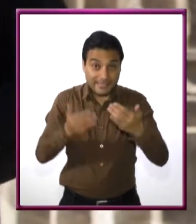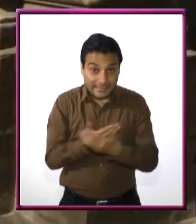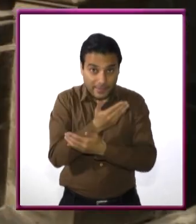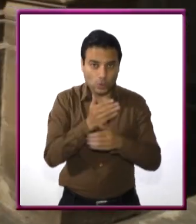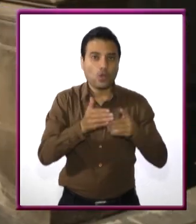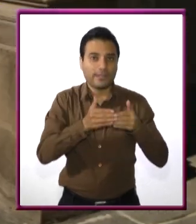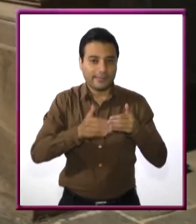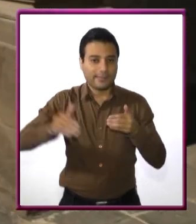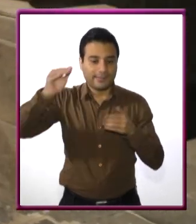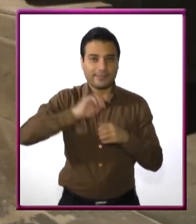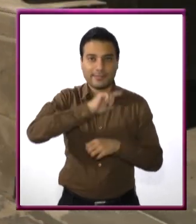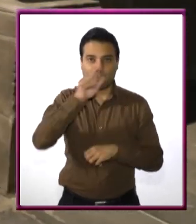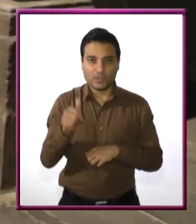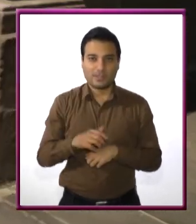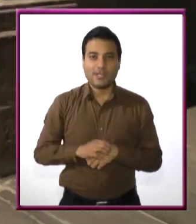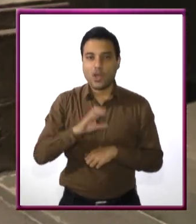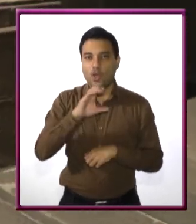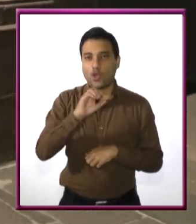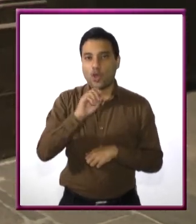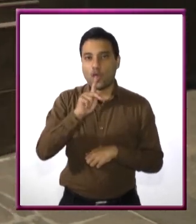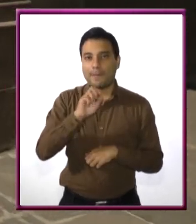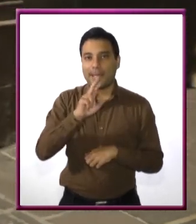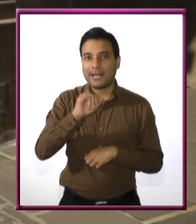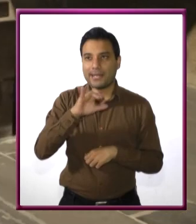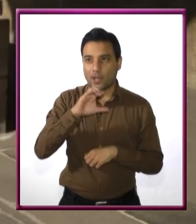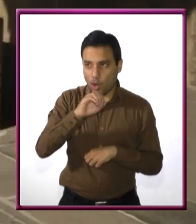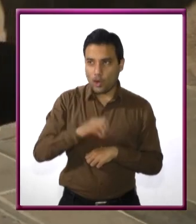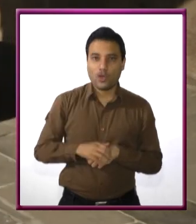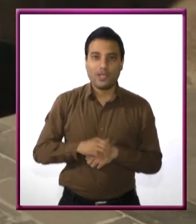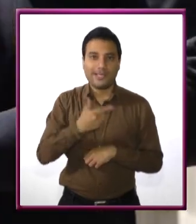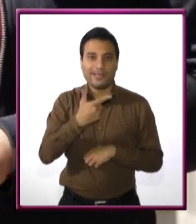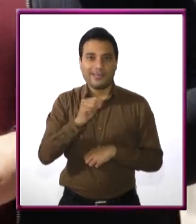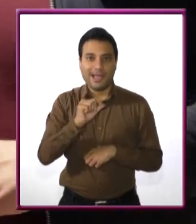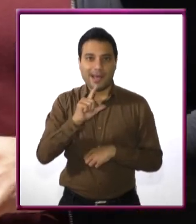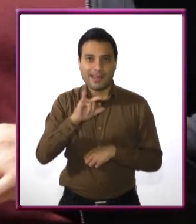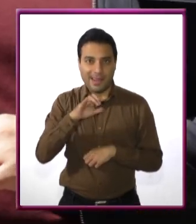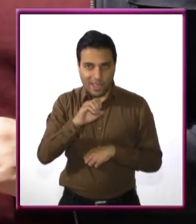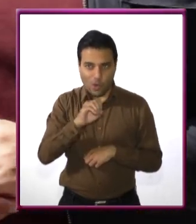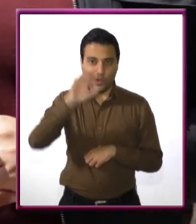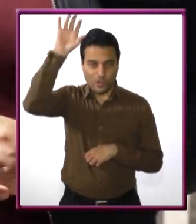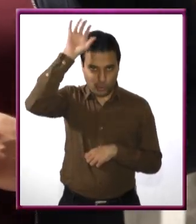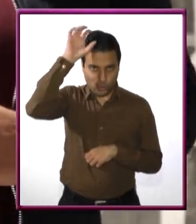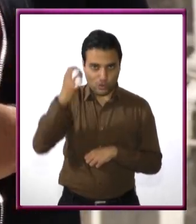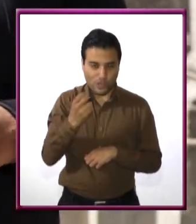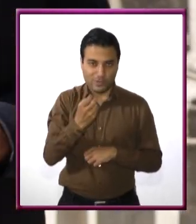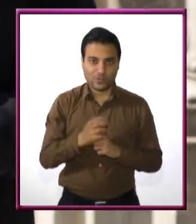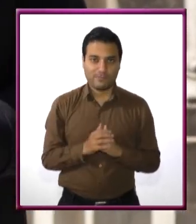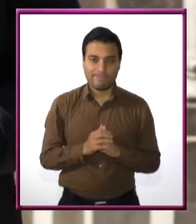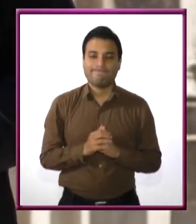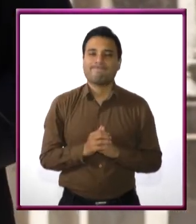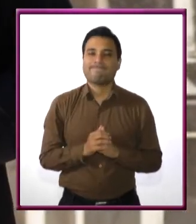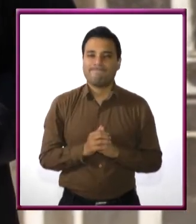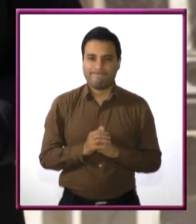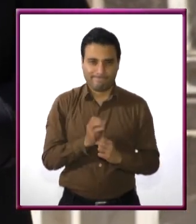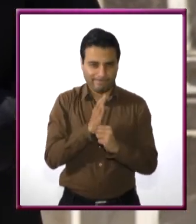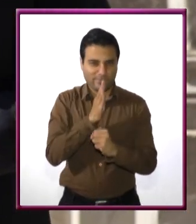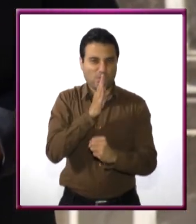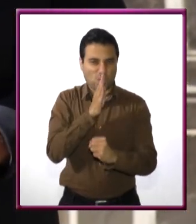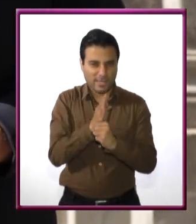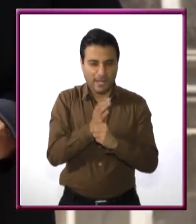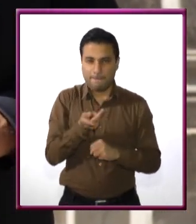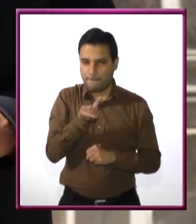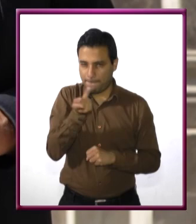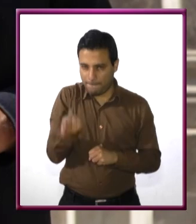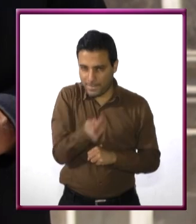Renacimiento. Ah, la ciencia de Copérnico, Galileo y Newton, ¿no? Sí, esa mera. Creo que es momento de